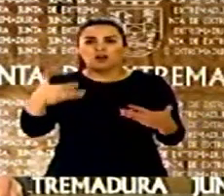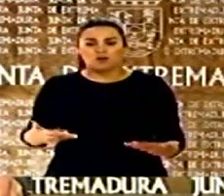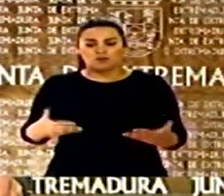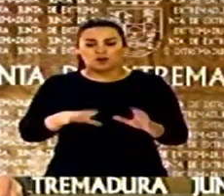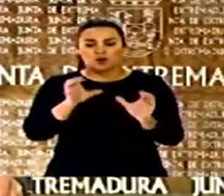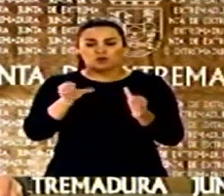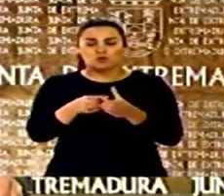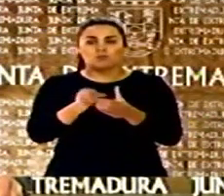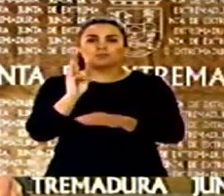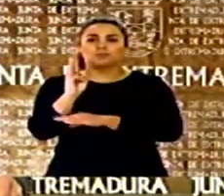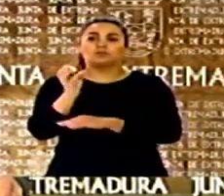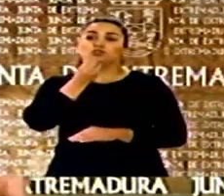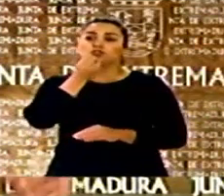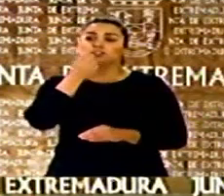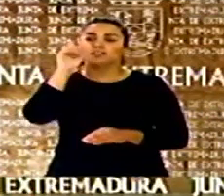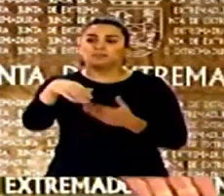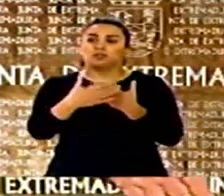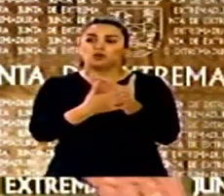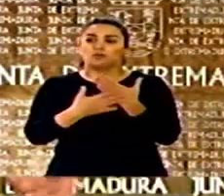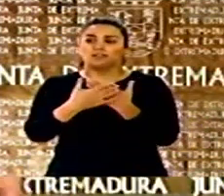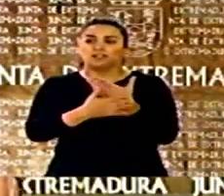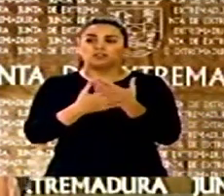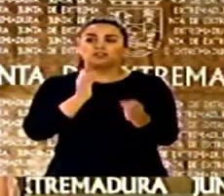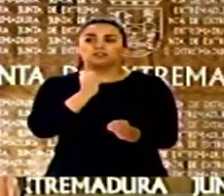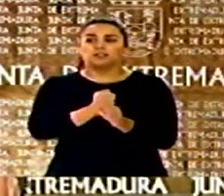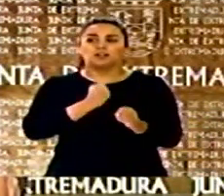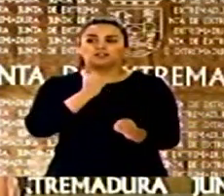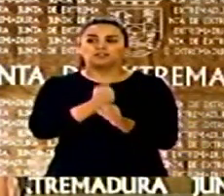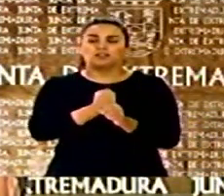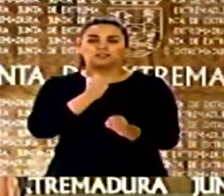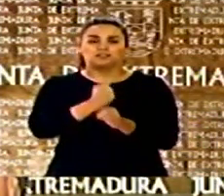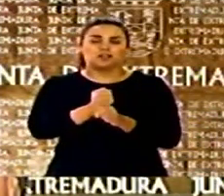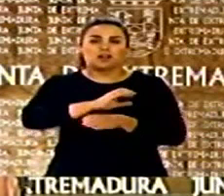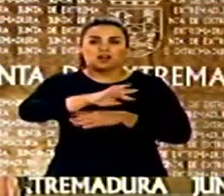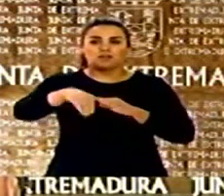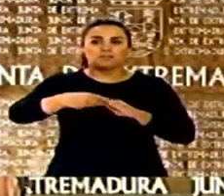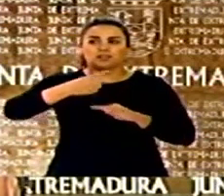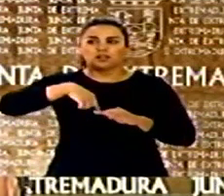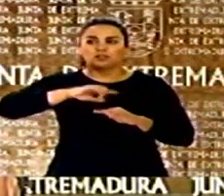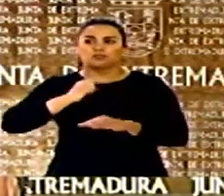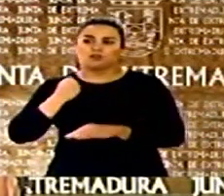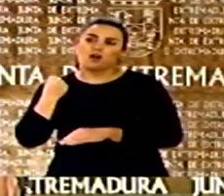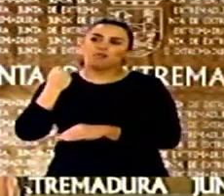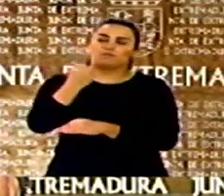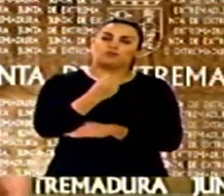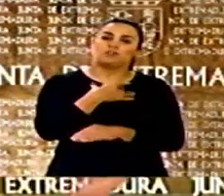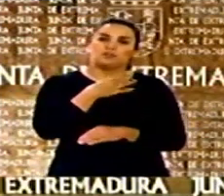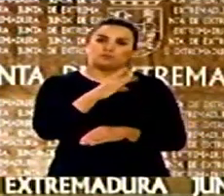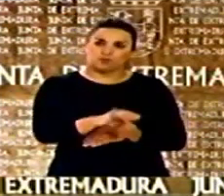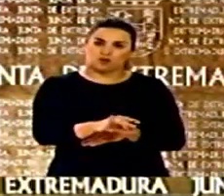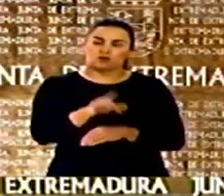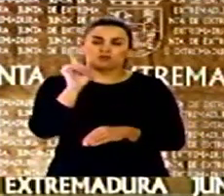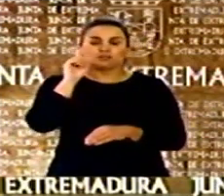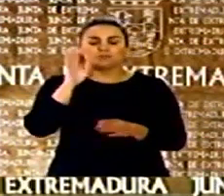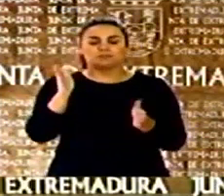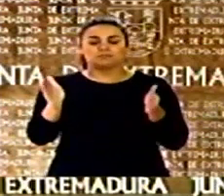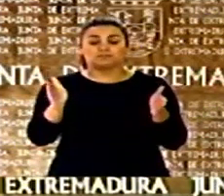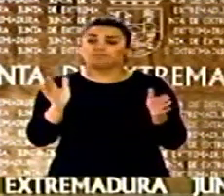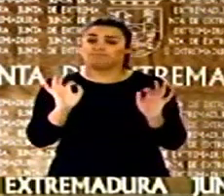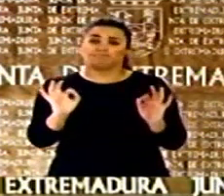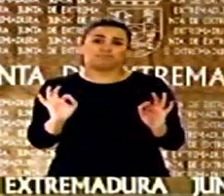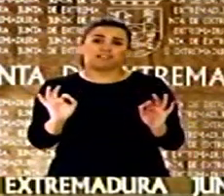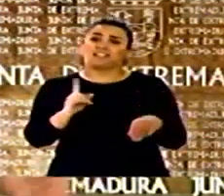estar respaldados también por los presupuestos autonómicos que se están negociando. ¿Cómo van esas negociaciones? Y si los 2 decretos va a ser una excepción. Pues